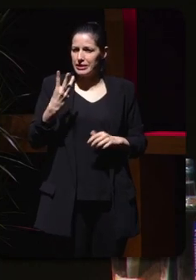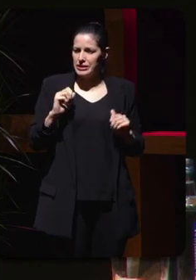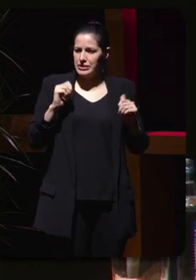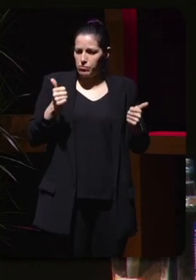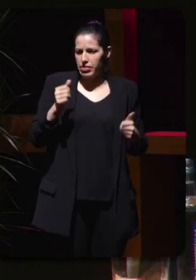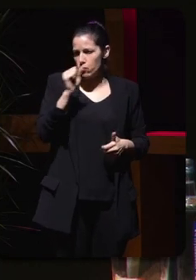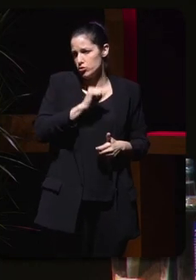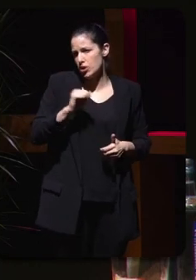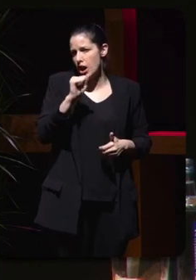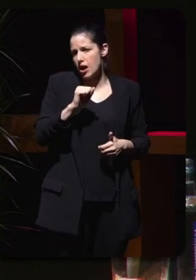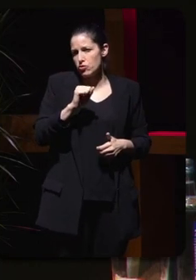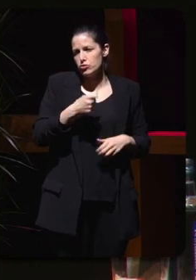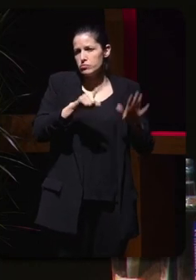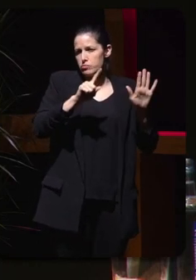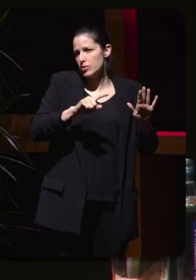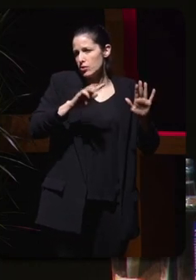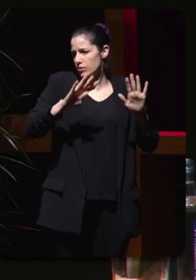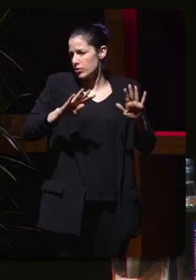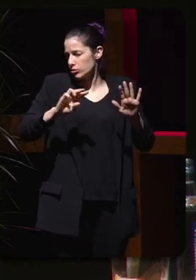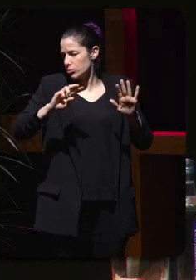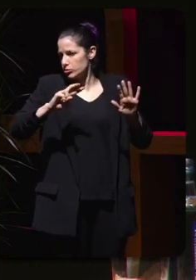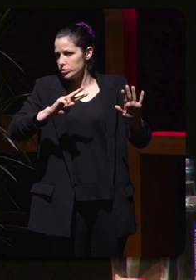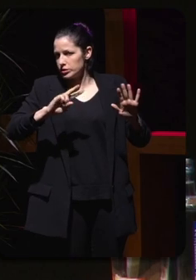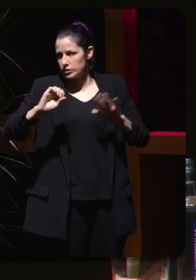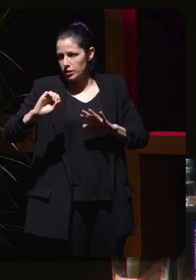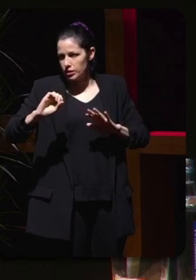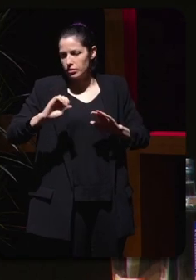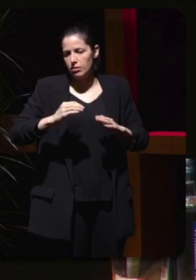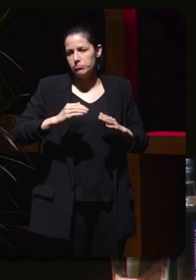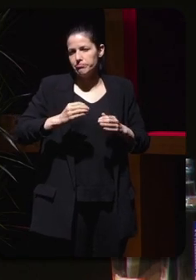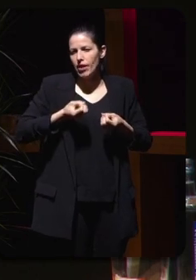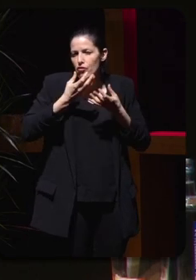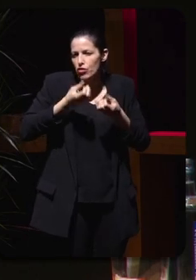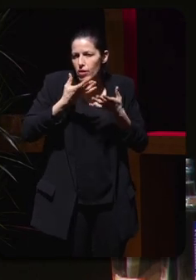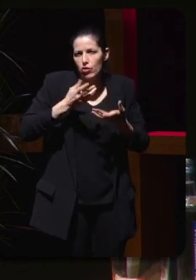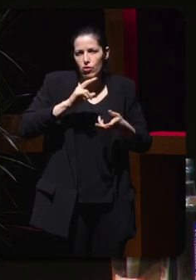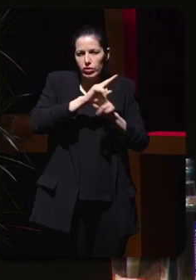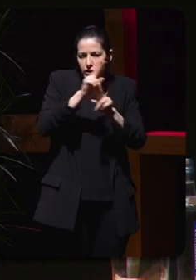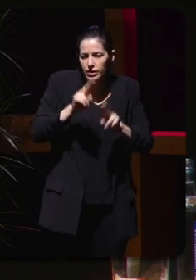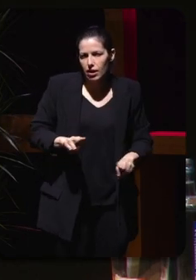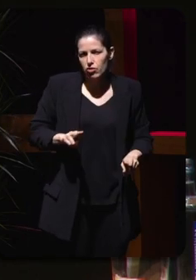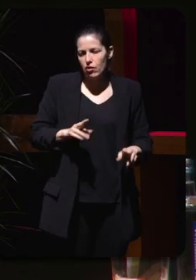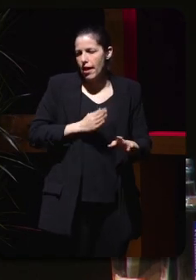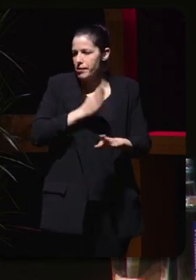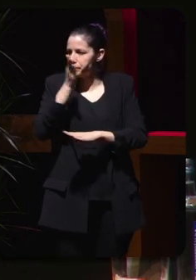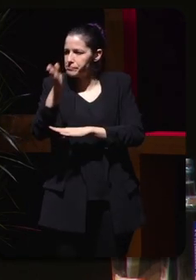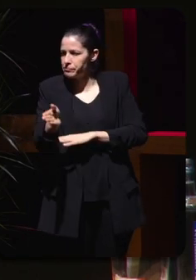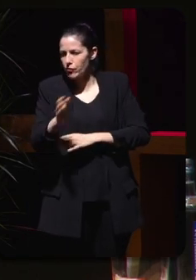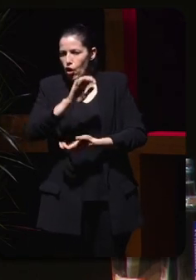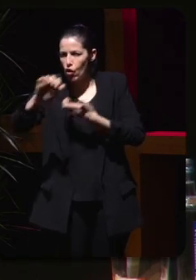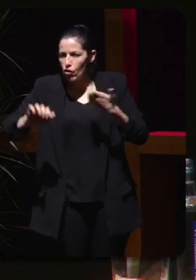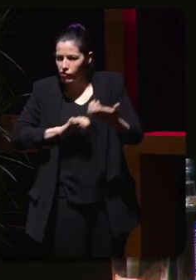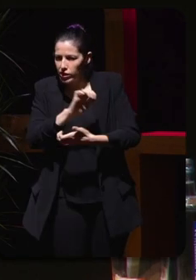en los 70, a querer hacer información internacional, salir fuera, cubrir conflictos, etcétera, etcétera, bueno,